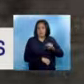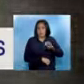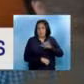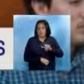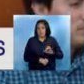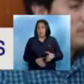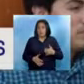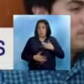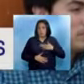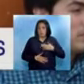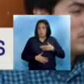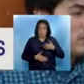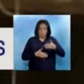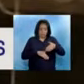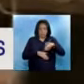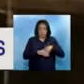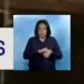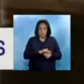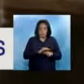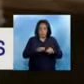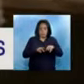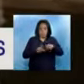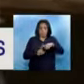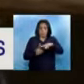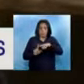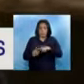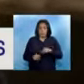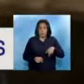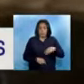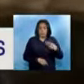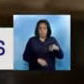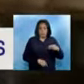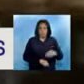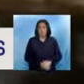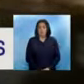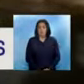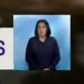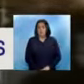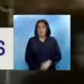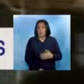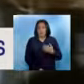Su cuerpo será enterrado este martes. Siempre